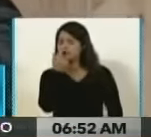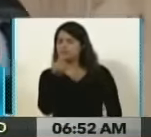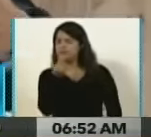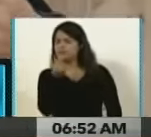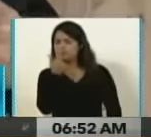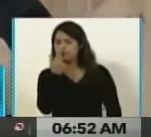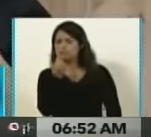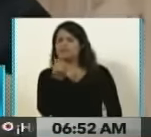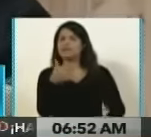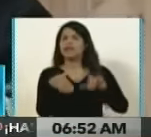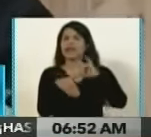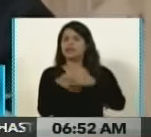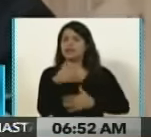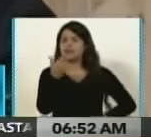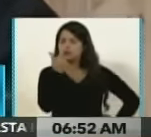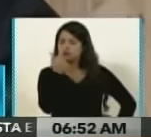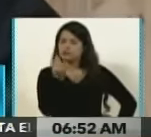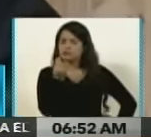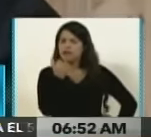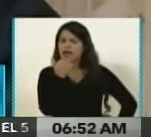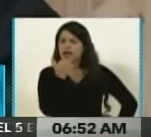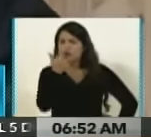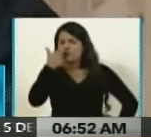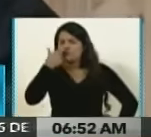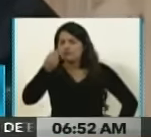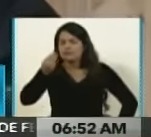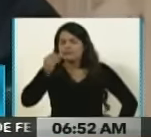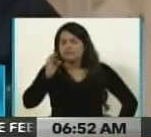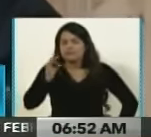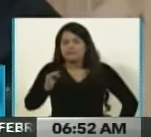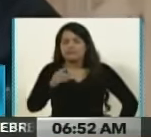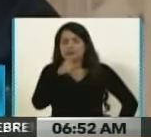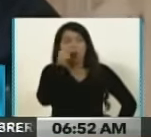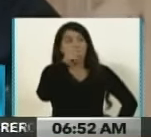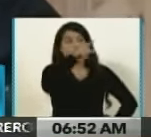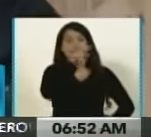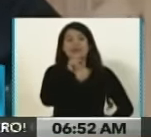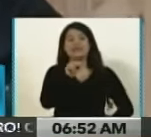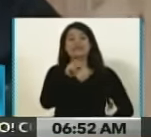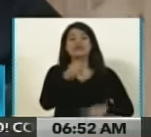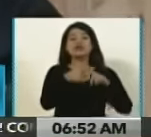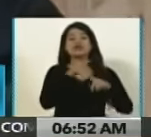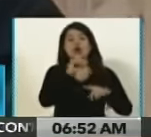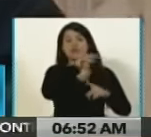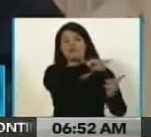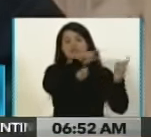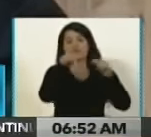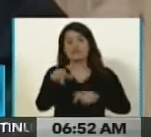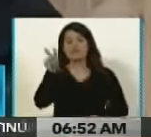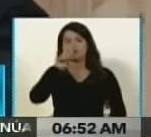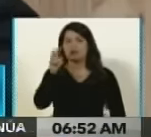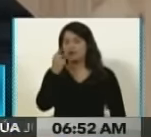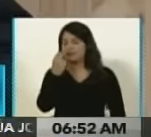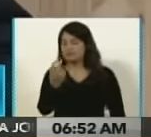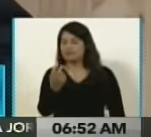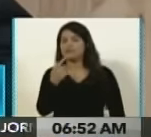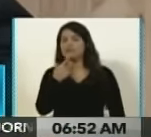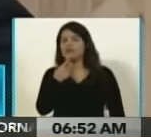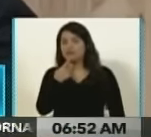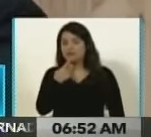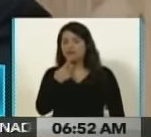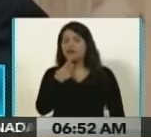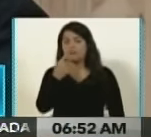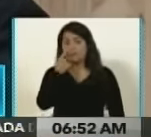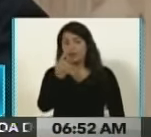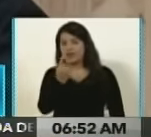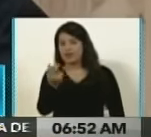pasando en América Latina. Y entonces Nixon visita por último a Venezuela, claro, ya para irse rumbo hacia Estados Unidos, ¿no?